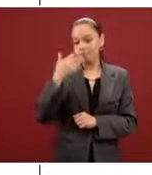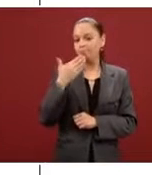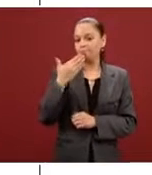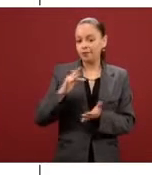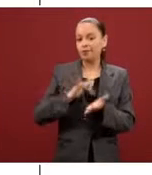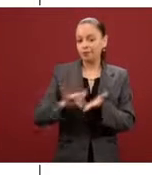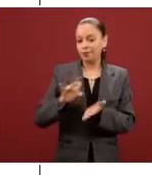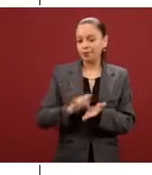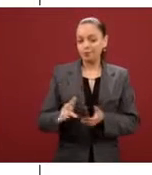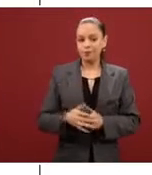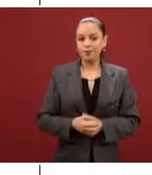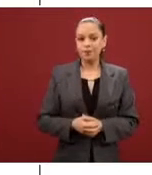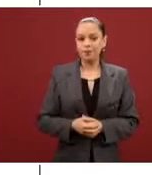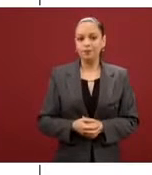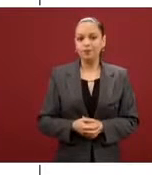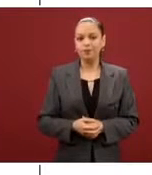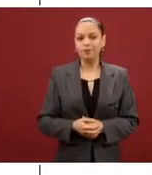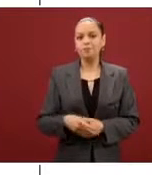pero imagínense